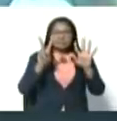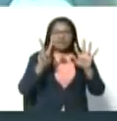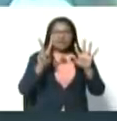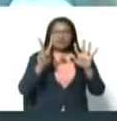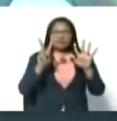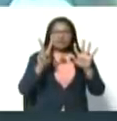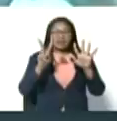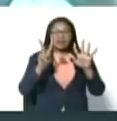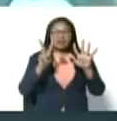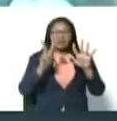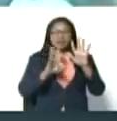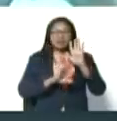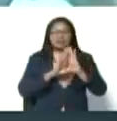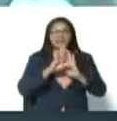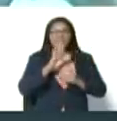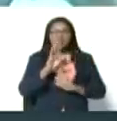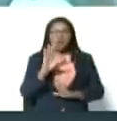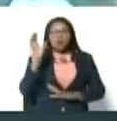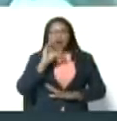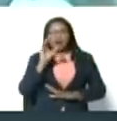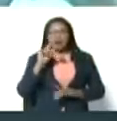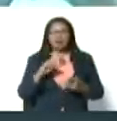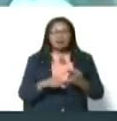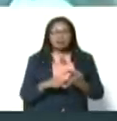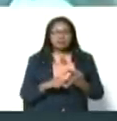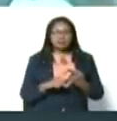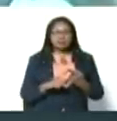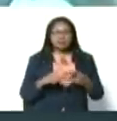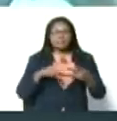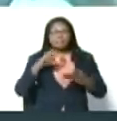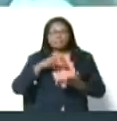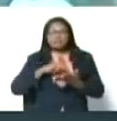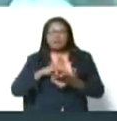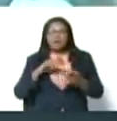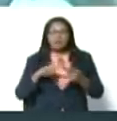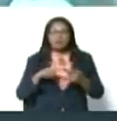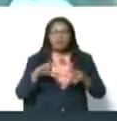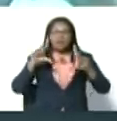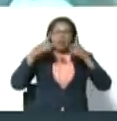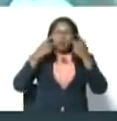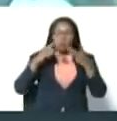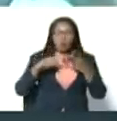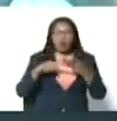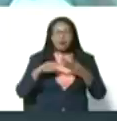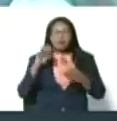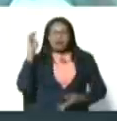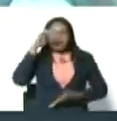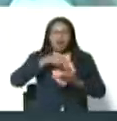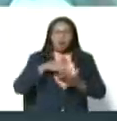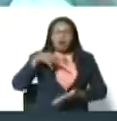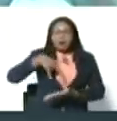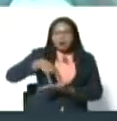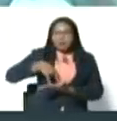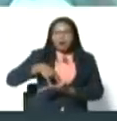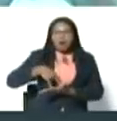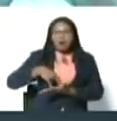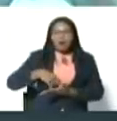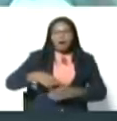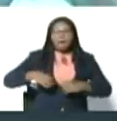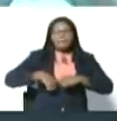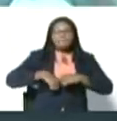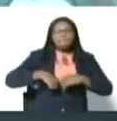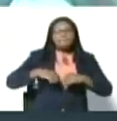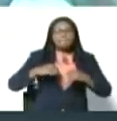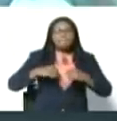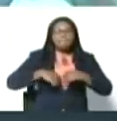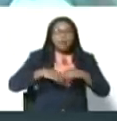semana. Creció Caracas, Miranda, La Guaira, Aragua, Carabobo, Monagas y Delta